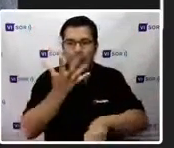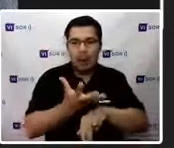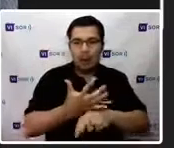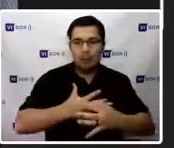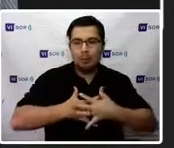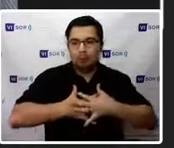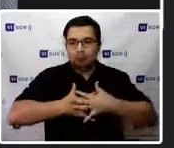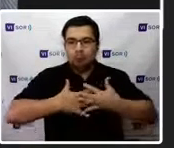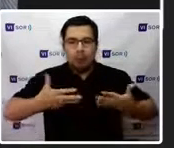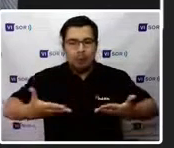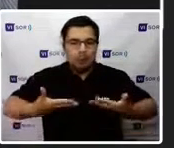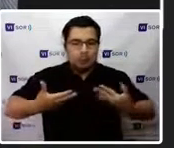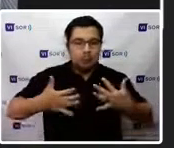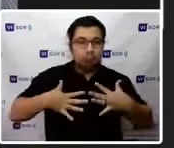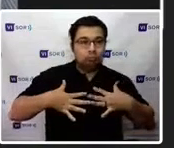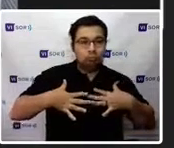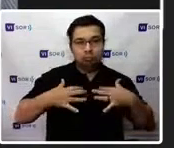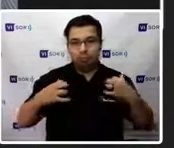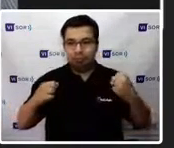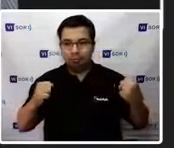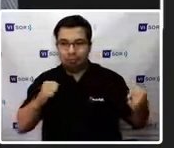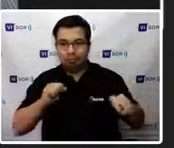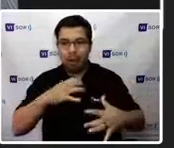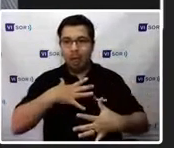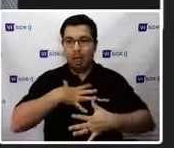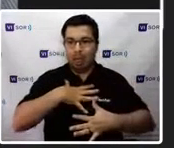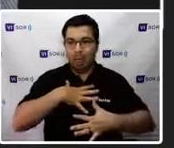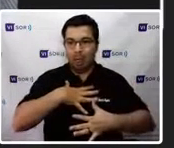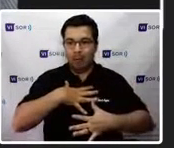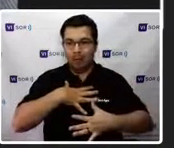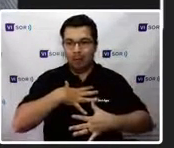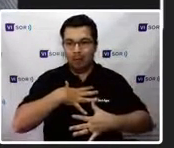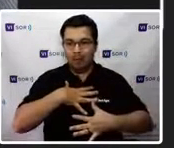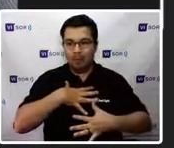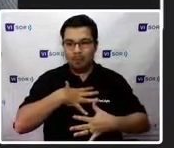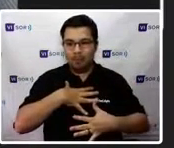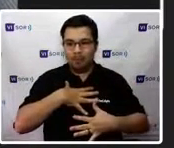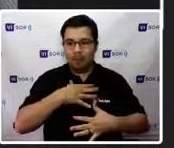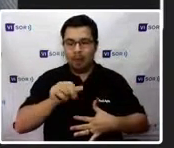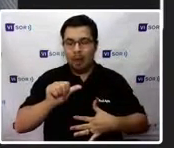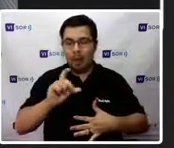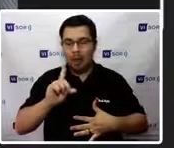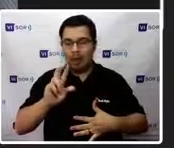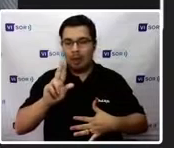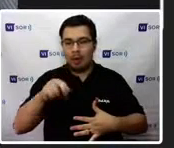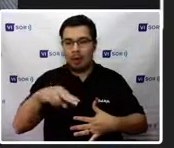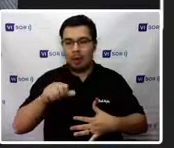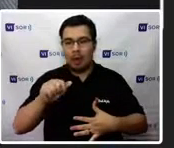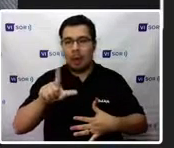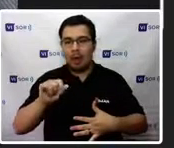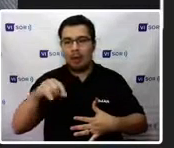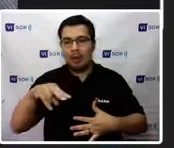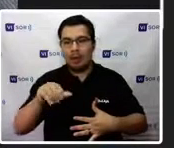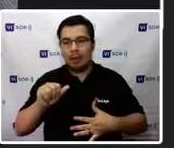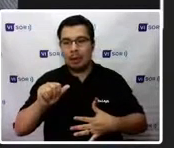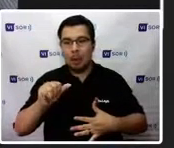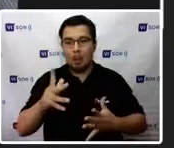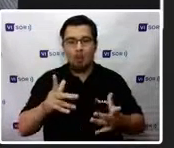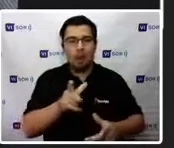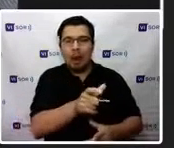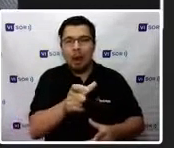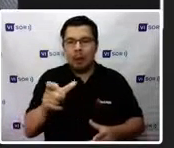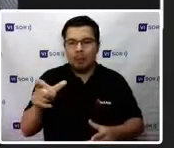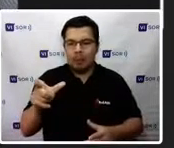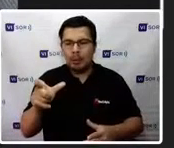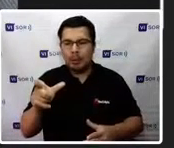participantes. Pero para mí lo más enriquecedor es que muchas veces la gente viene como con cierta actitud un poco más negativa,